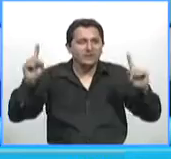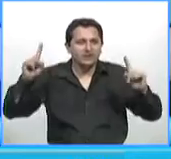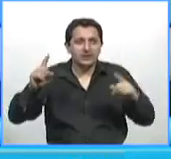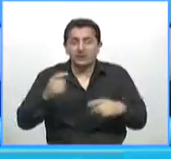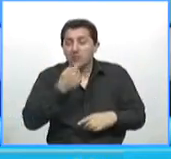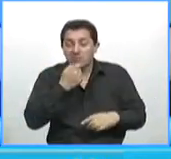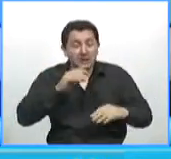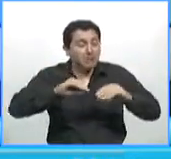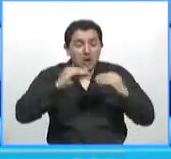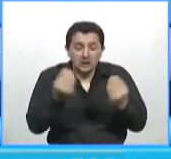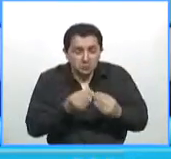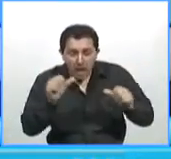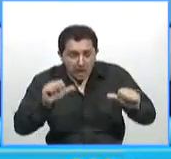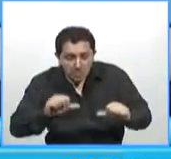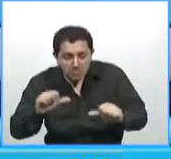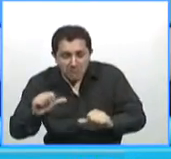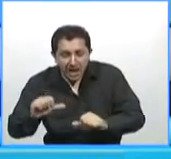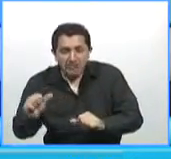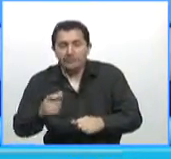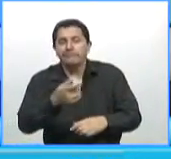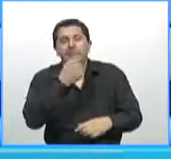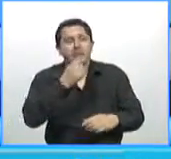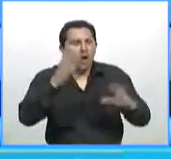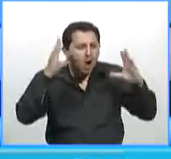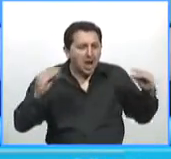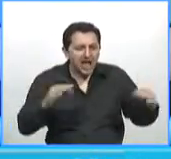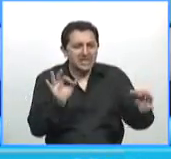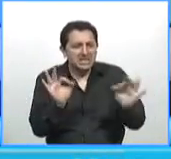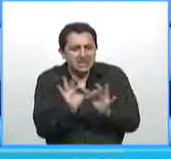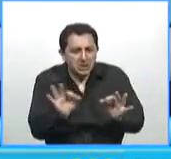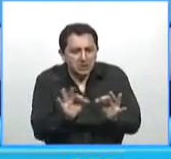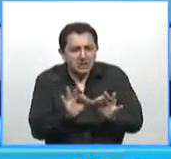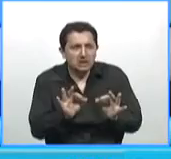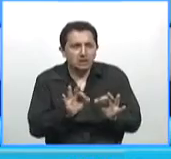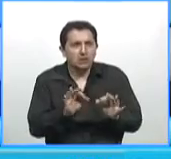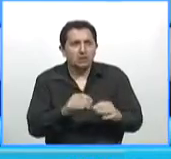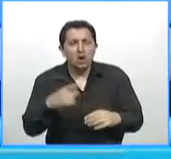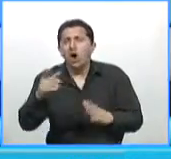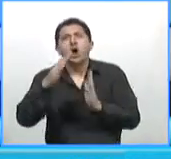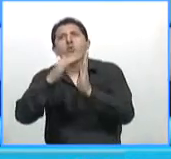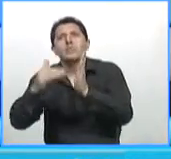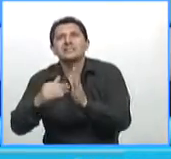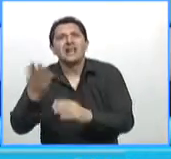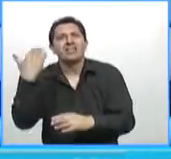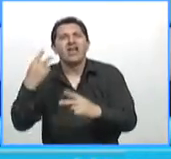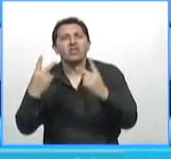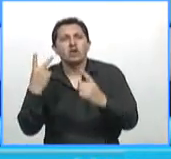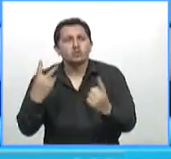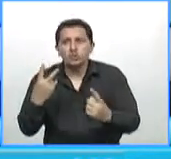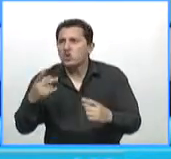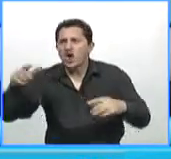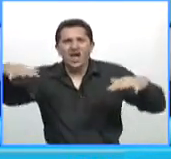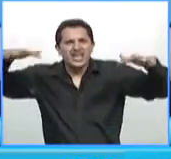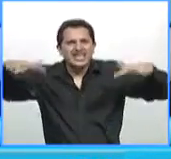los resultados, o como nos pasó por ahí con Holanda, vas empatando 0-0, o se te pone Nueva Zelanda 2-1, y el estadio se empieza